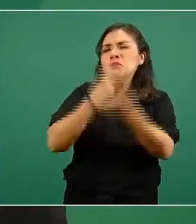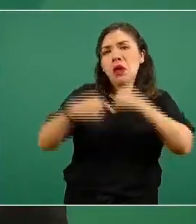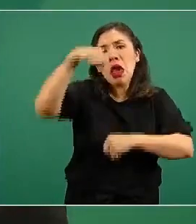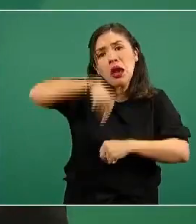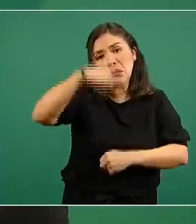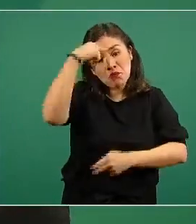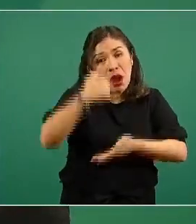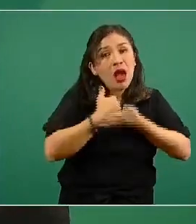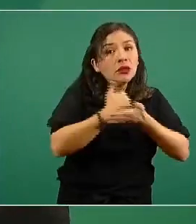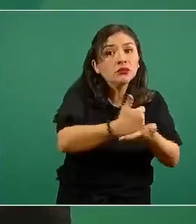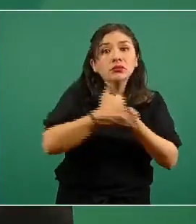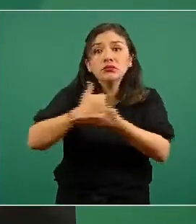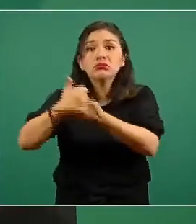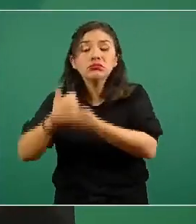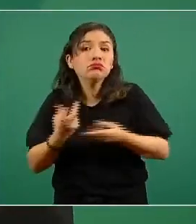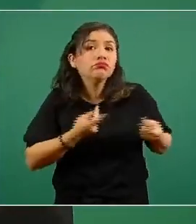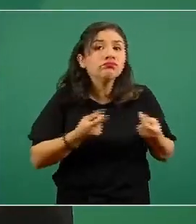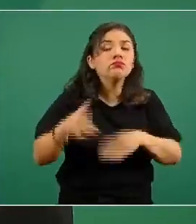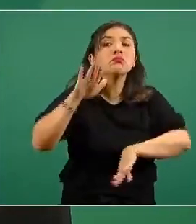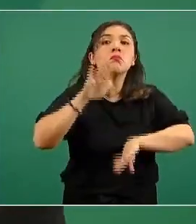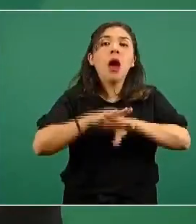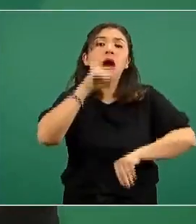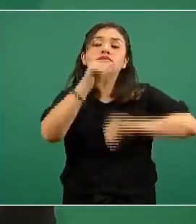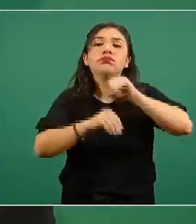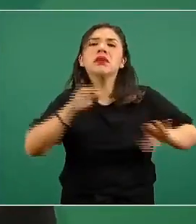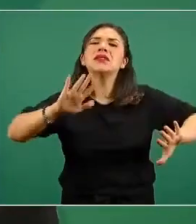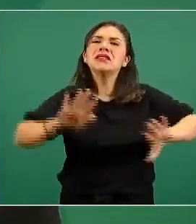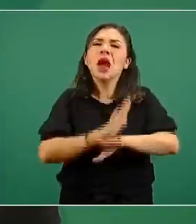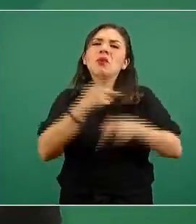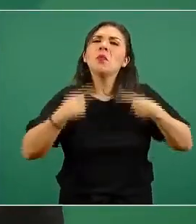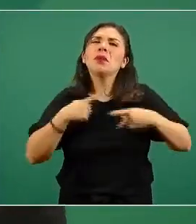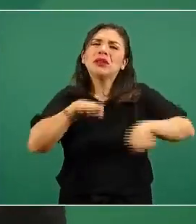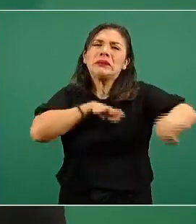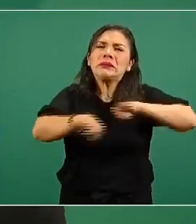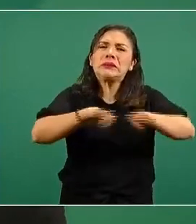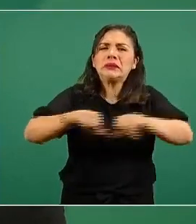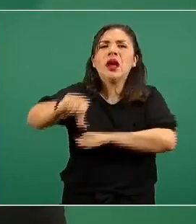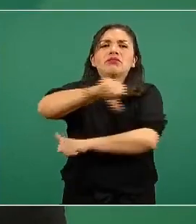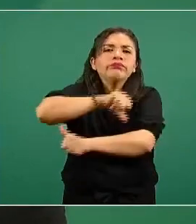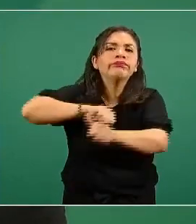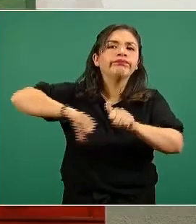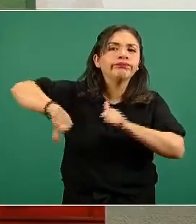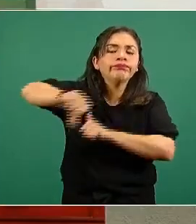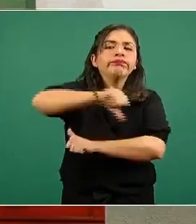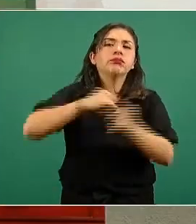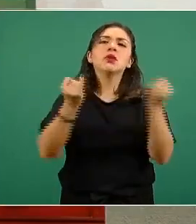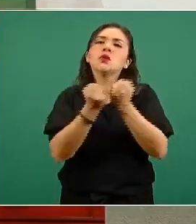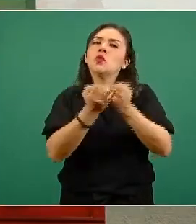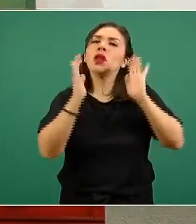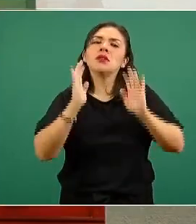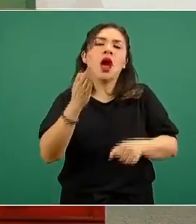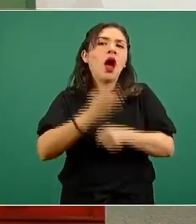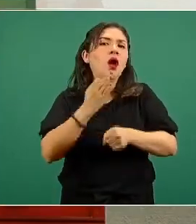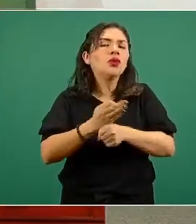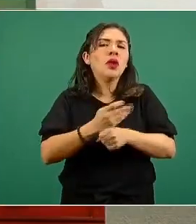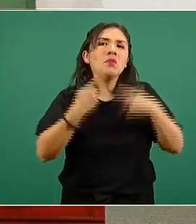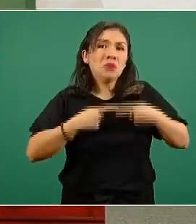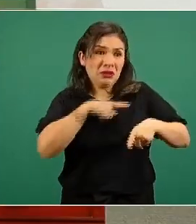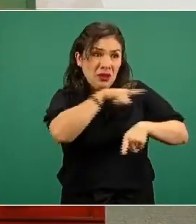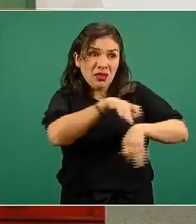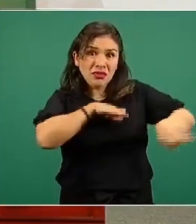auxiliar, para renovar al personal de salud de la Ciudad de México, que ya también está